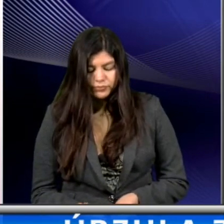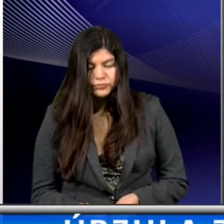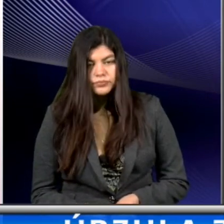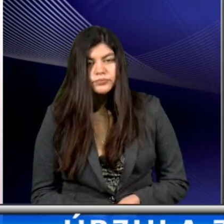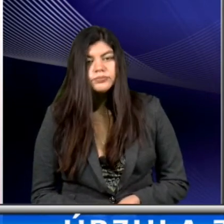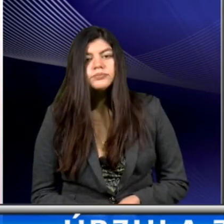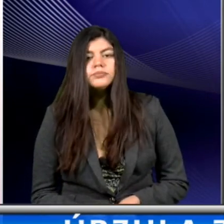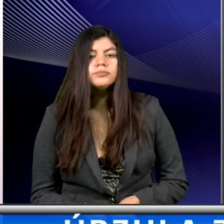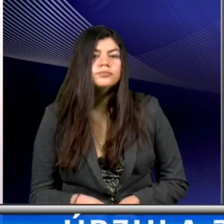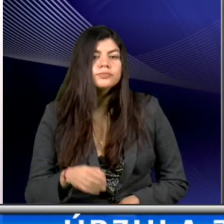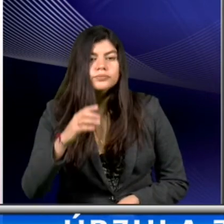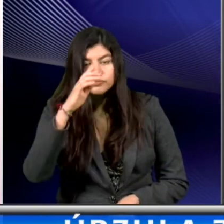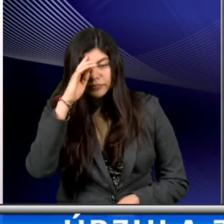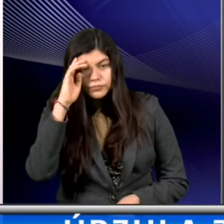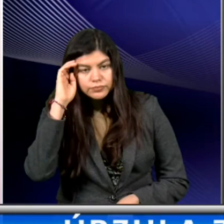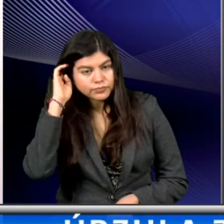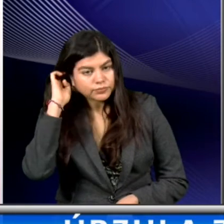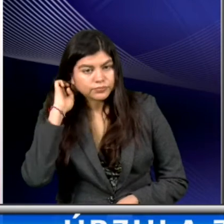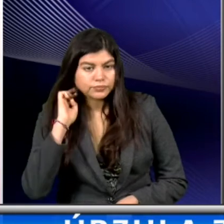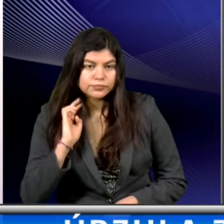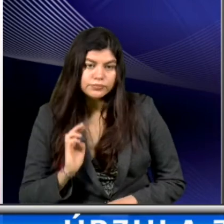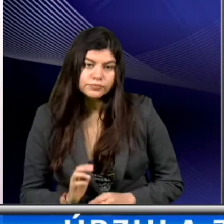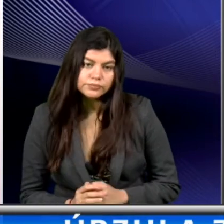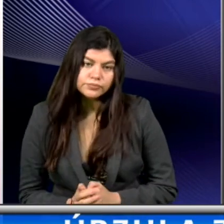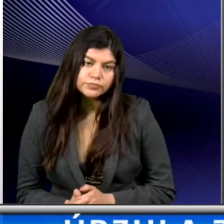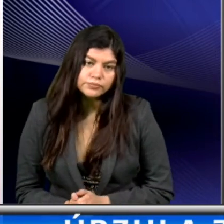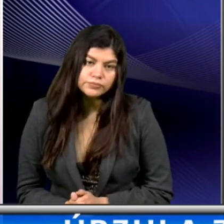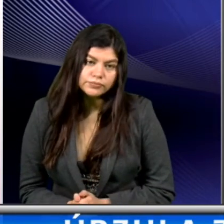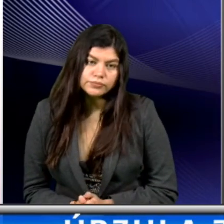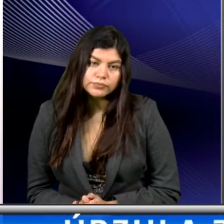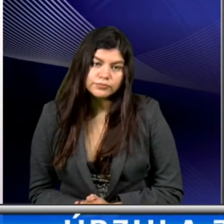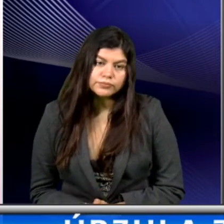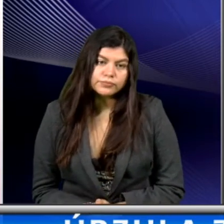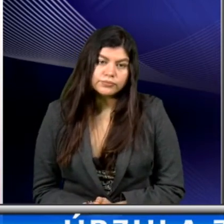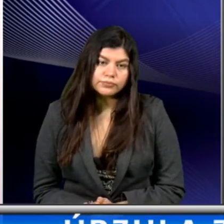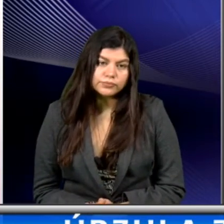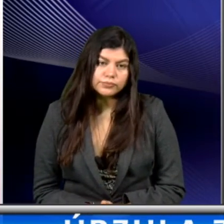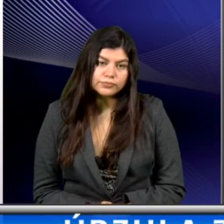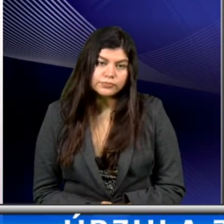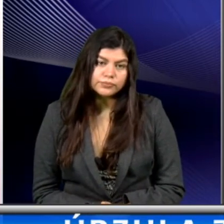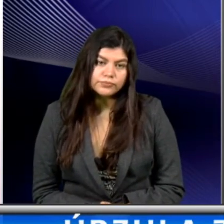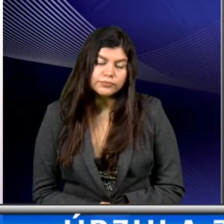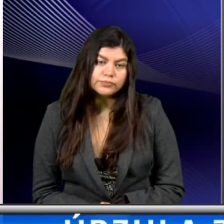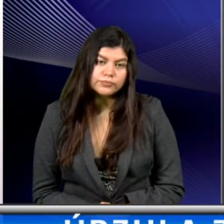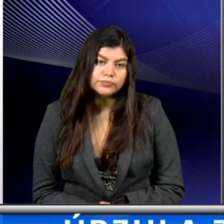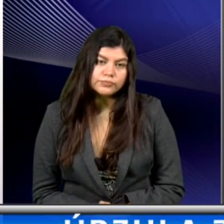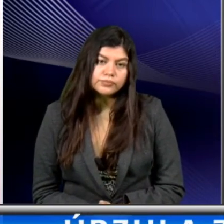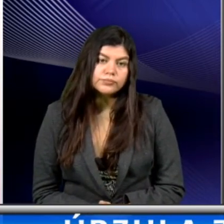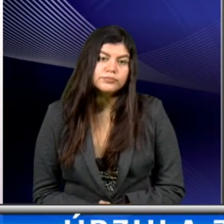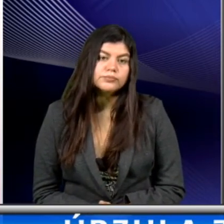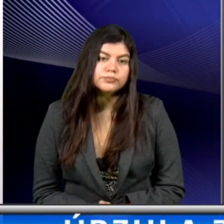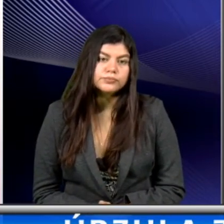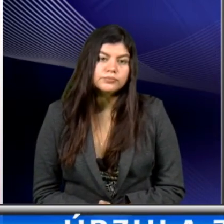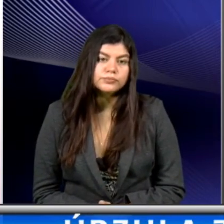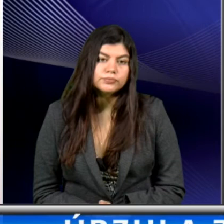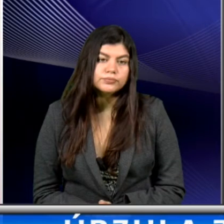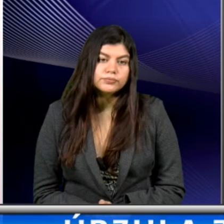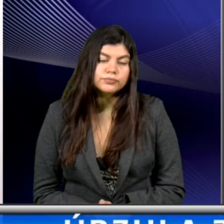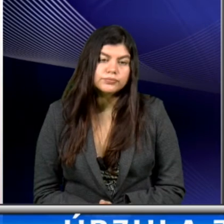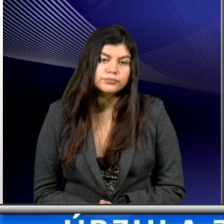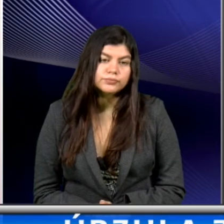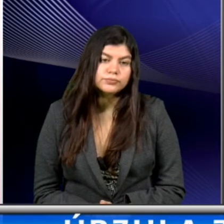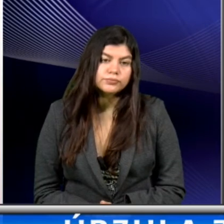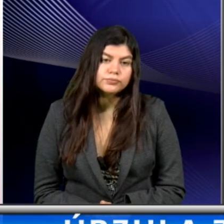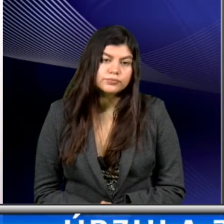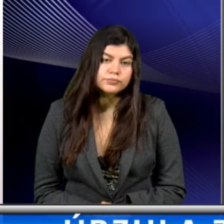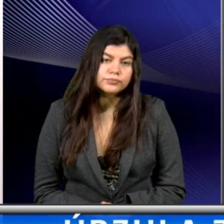cambio de personalidad, una conducta a lo mejor mucho más resistente, o de repente alejarse de este círculo familiar que se siente muy